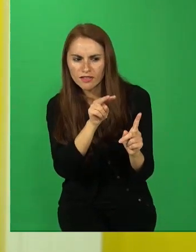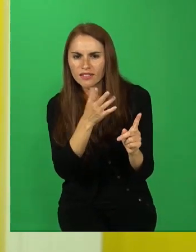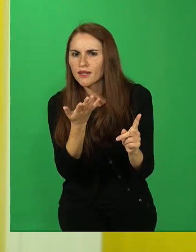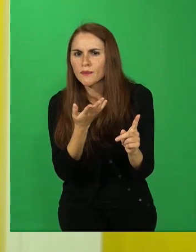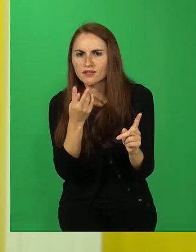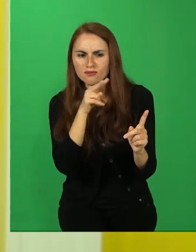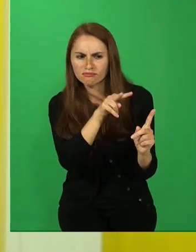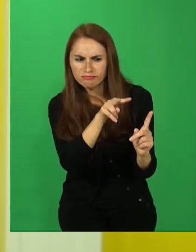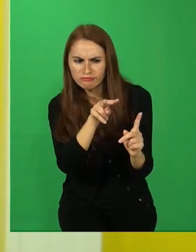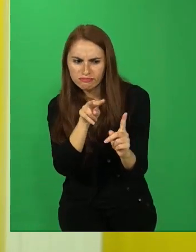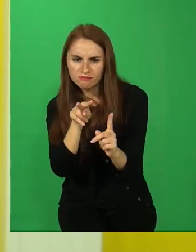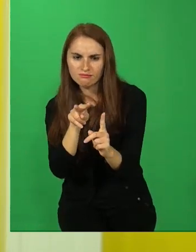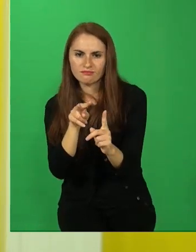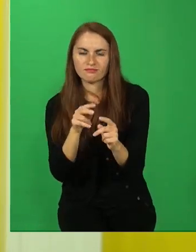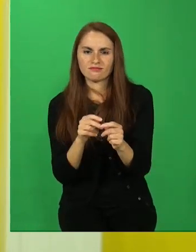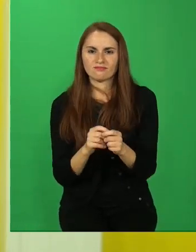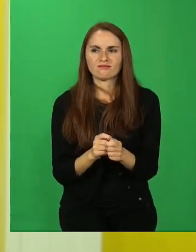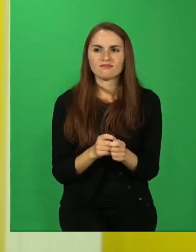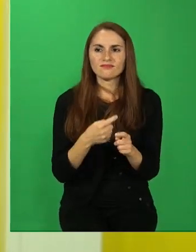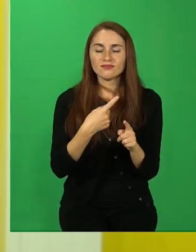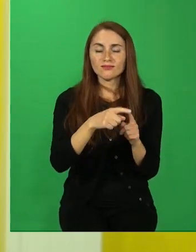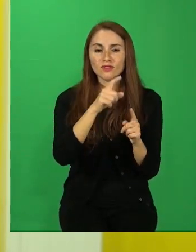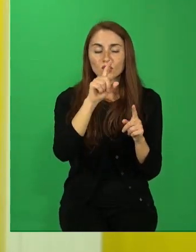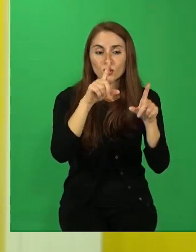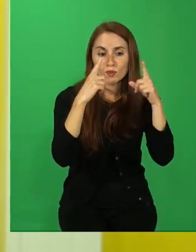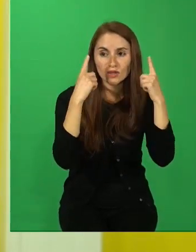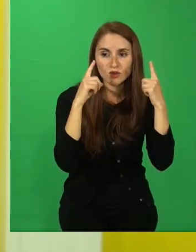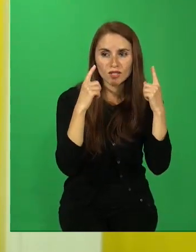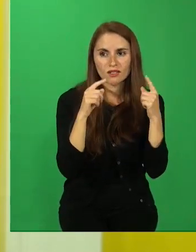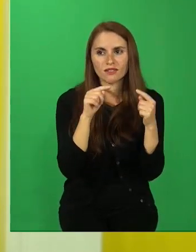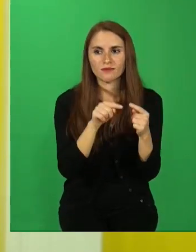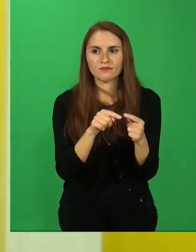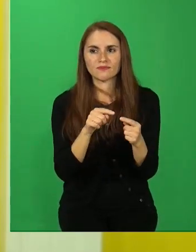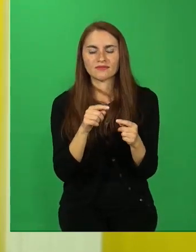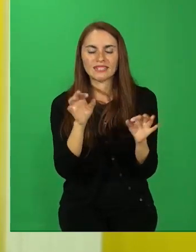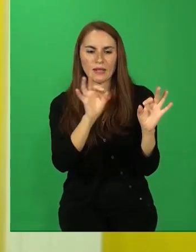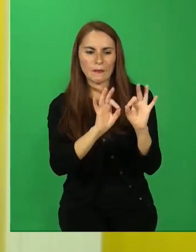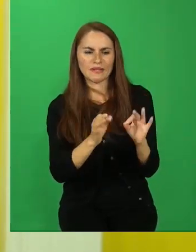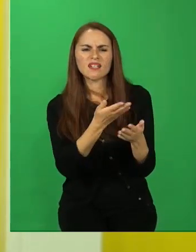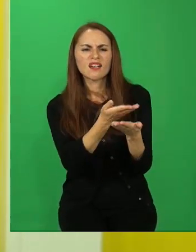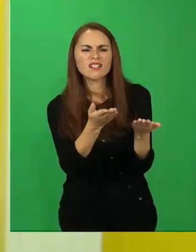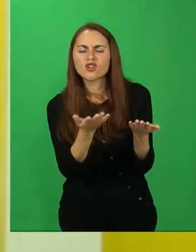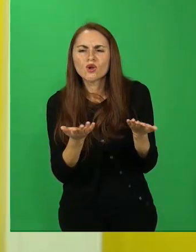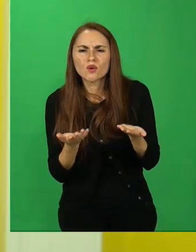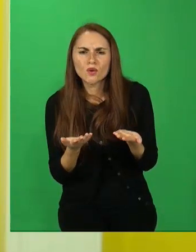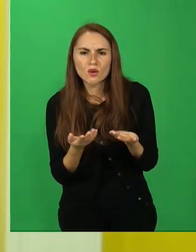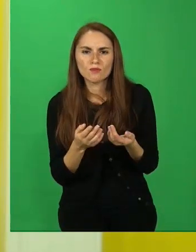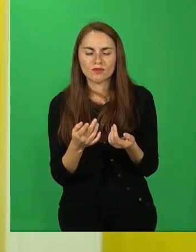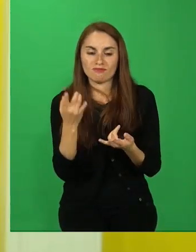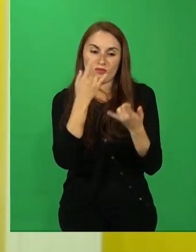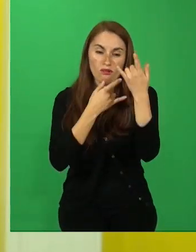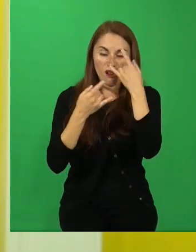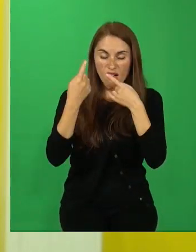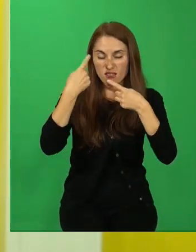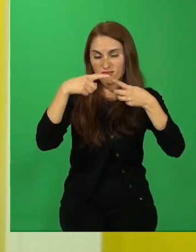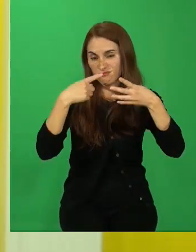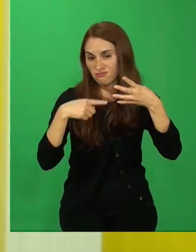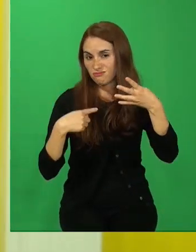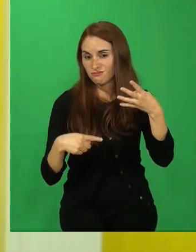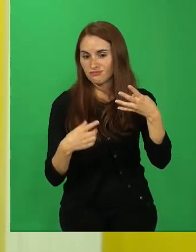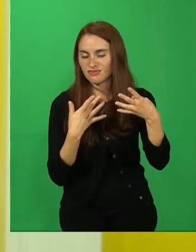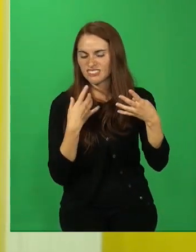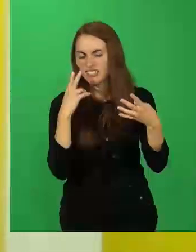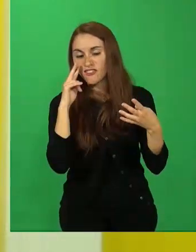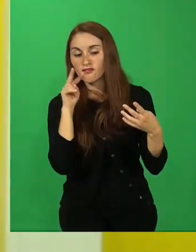que ocurre, ¿cierto?, con otro personaje, que nos habla de que este personaje estaba borracho, de las características de las